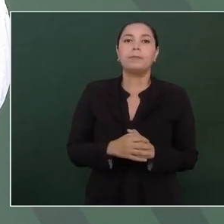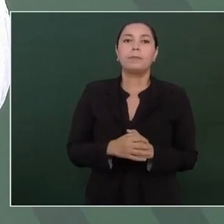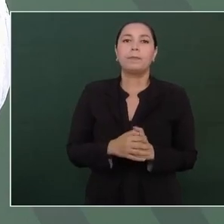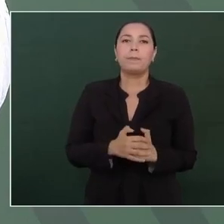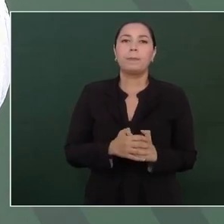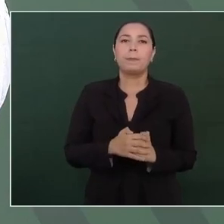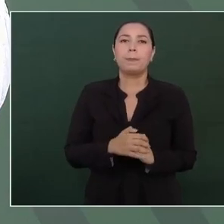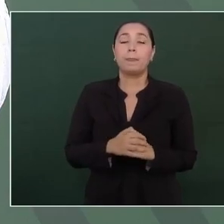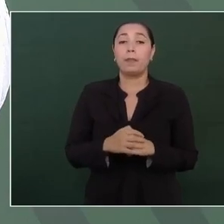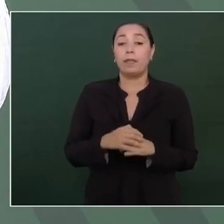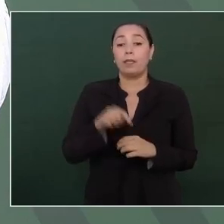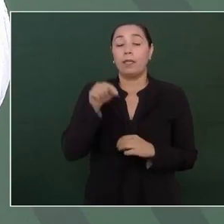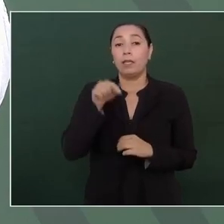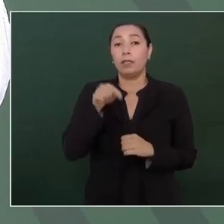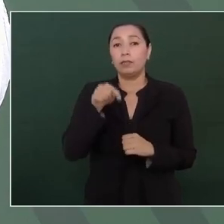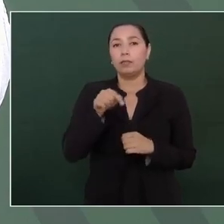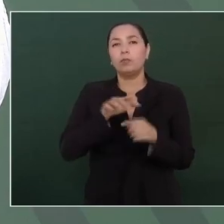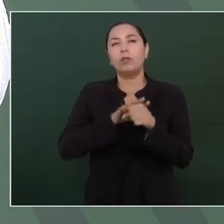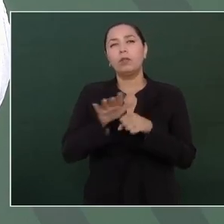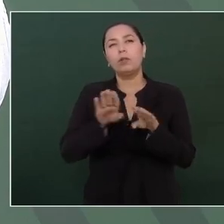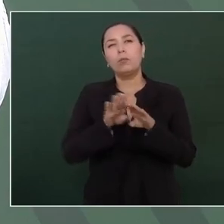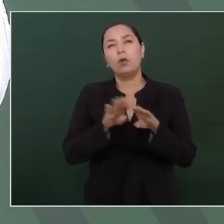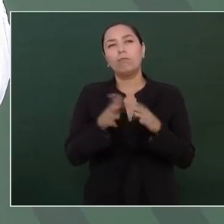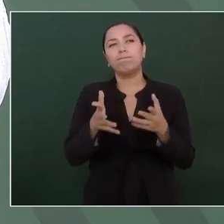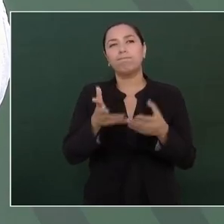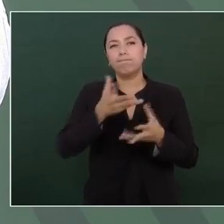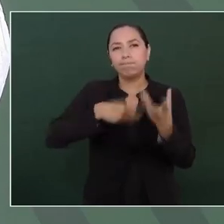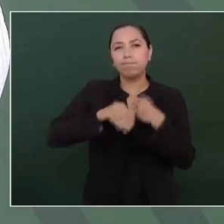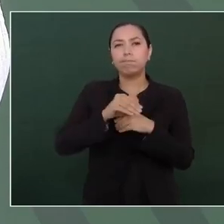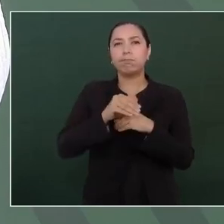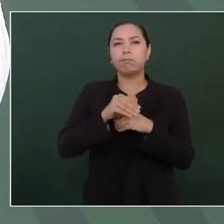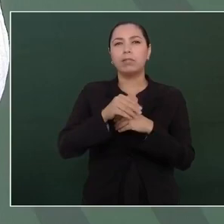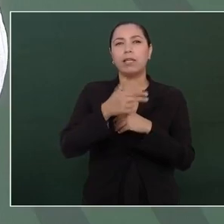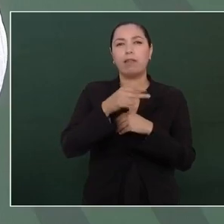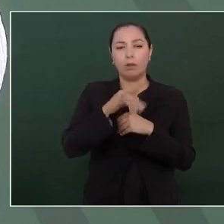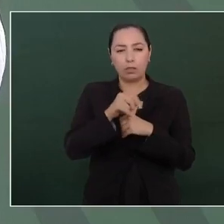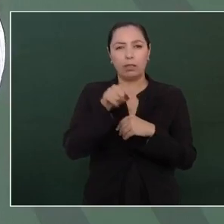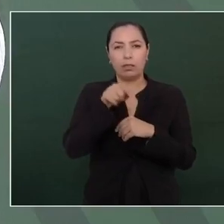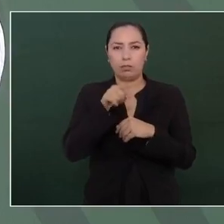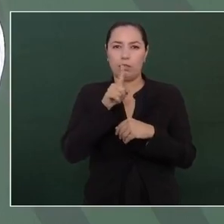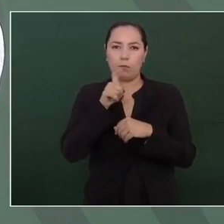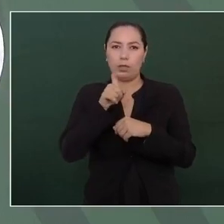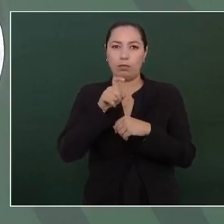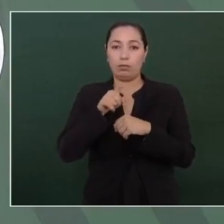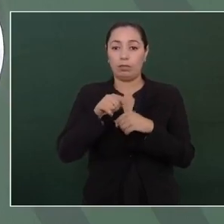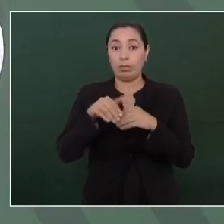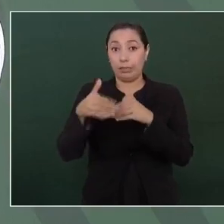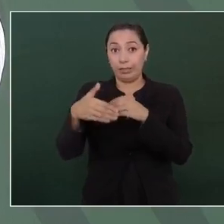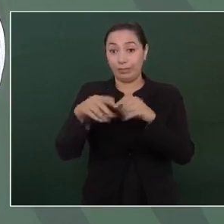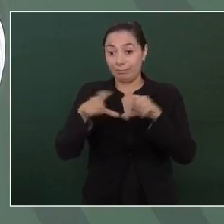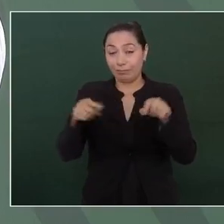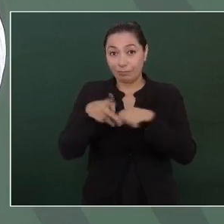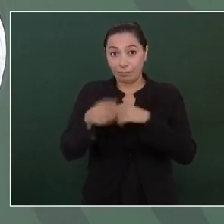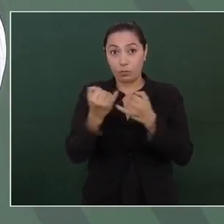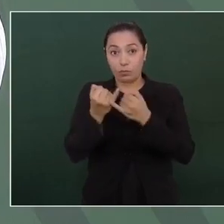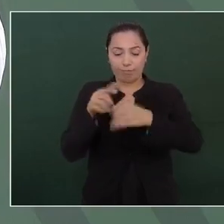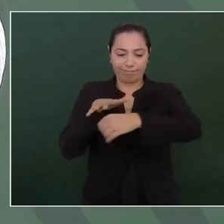En materia hidráulica, vamos a inaugurar la presa de Santa